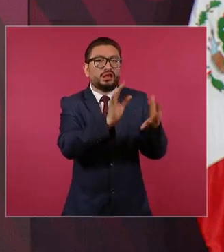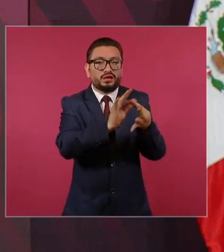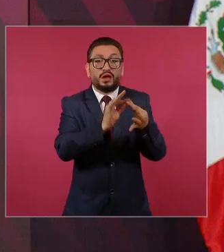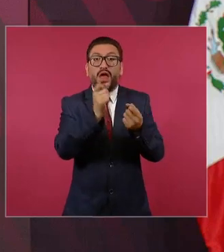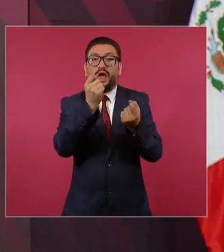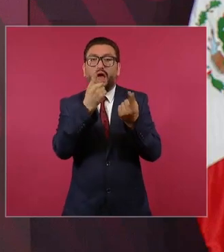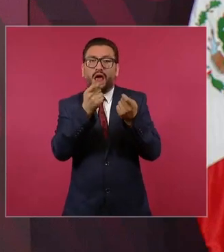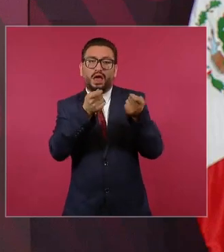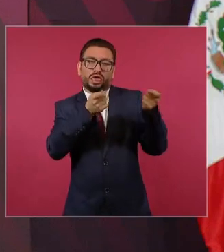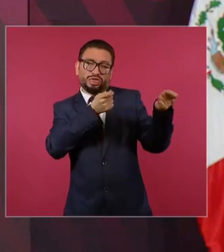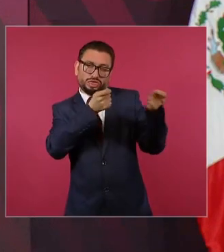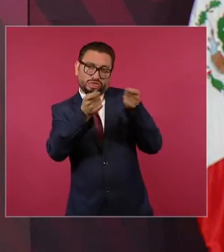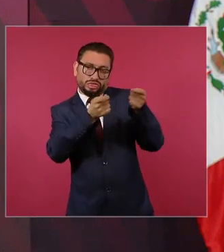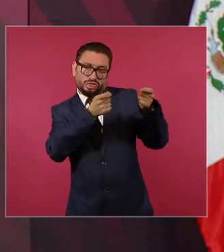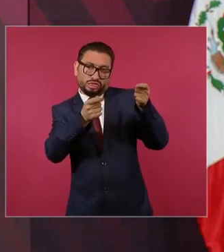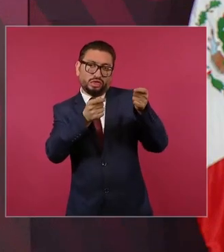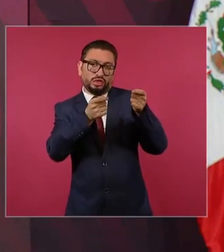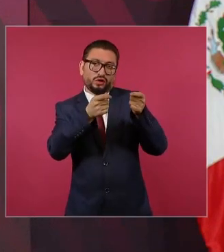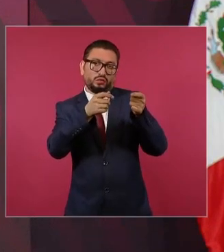manipulada.